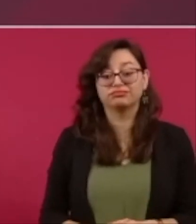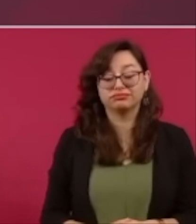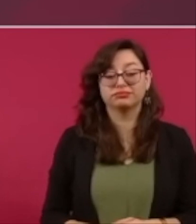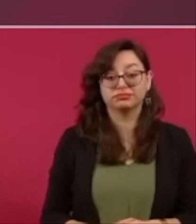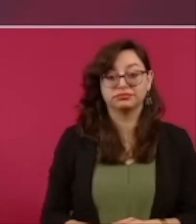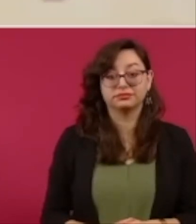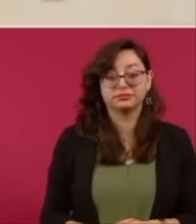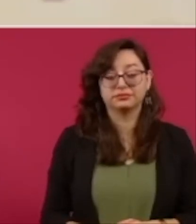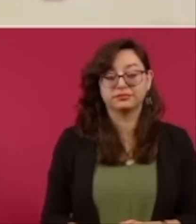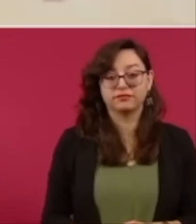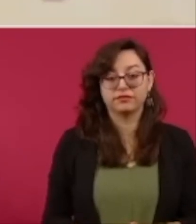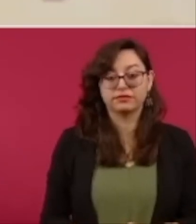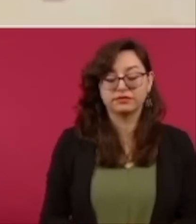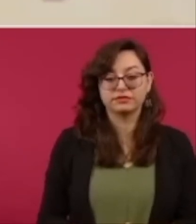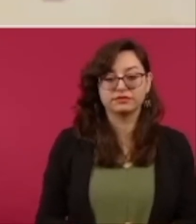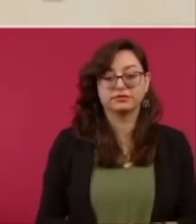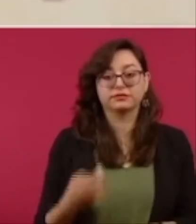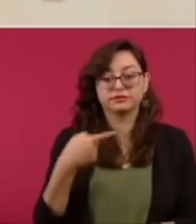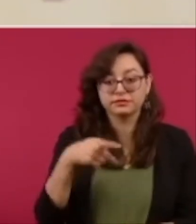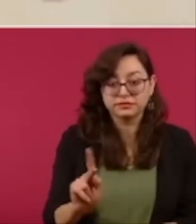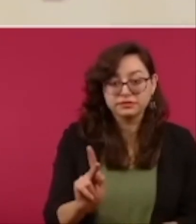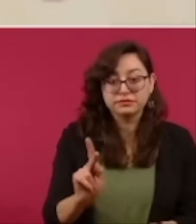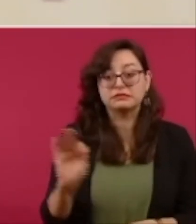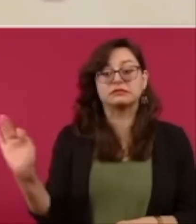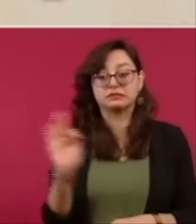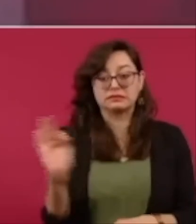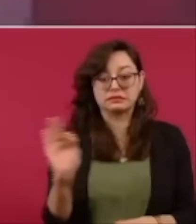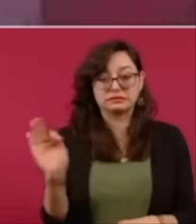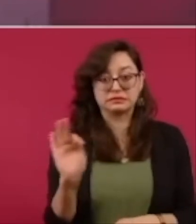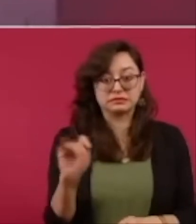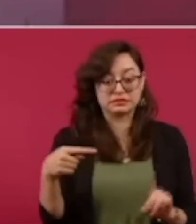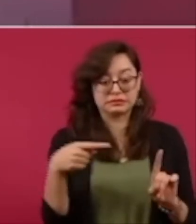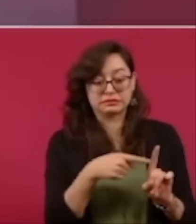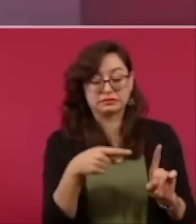es probable que, si puede